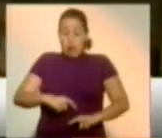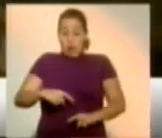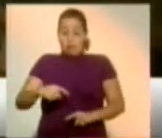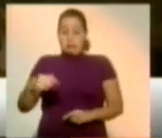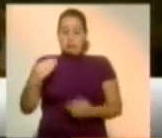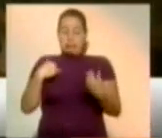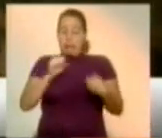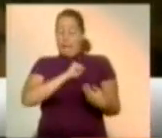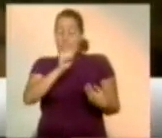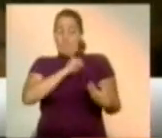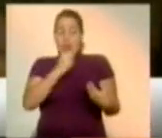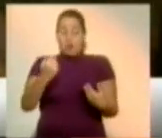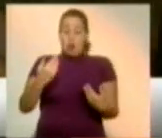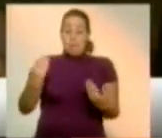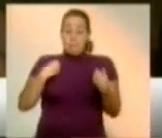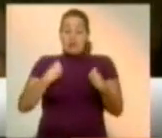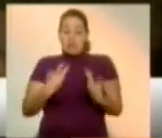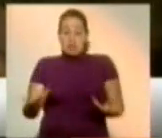vida, ella tiene